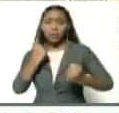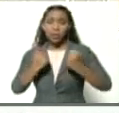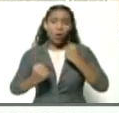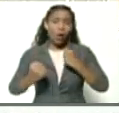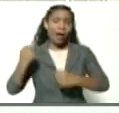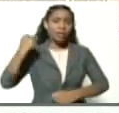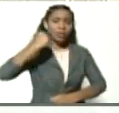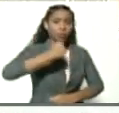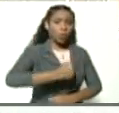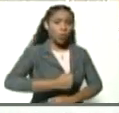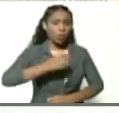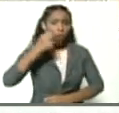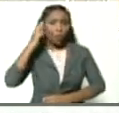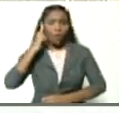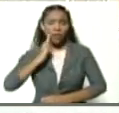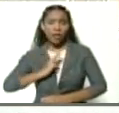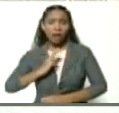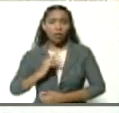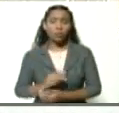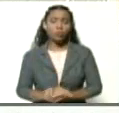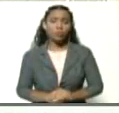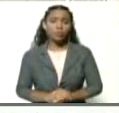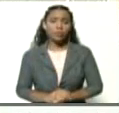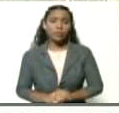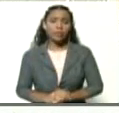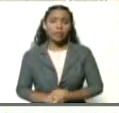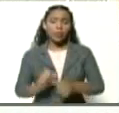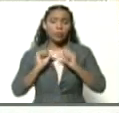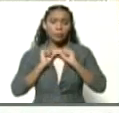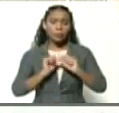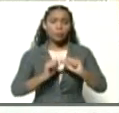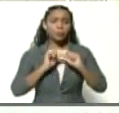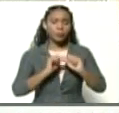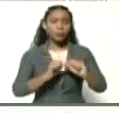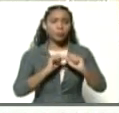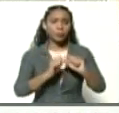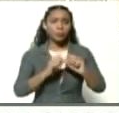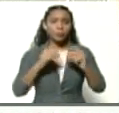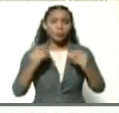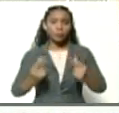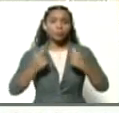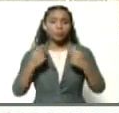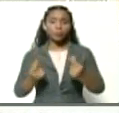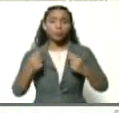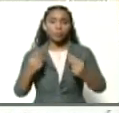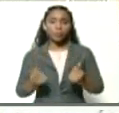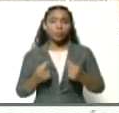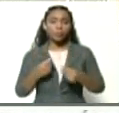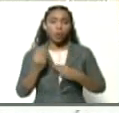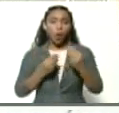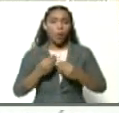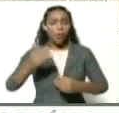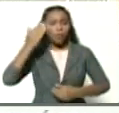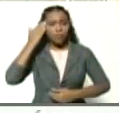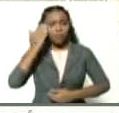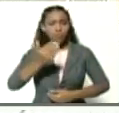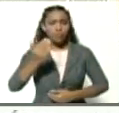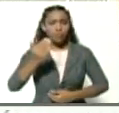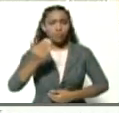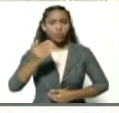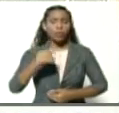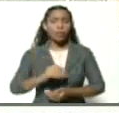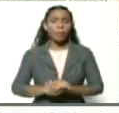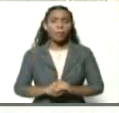Escudo Bolivariano, que permanentemente estoy activando como comandante en jefe de la Fuerza Armada